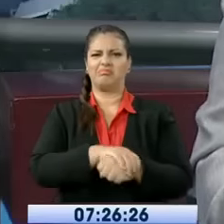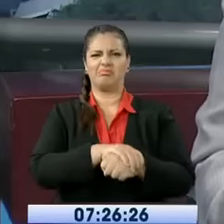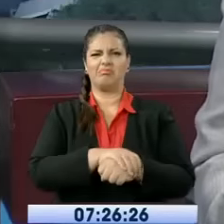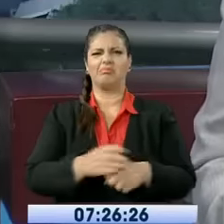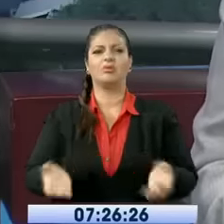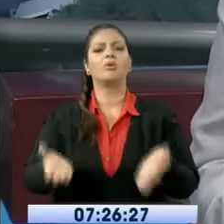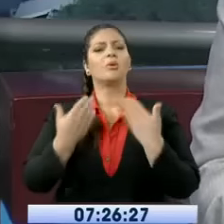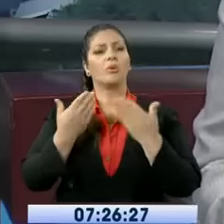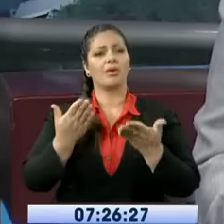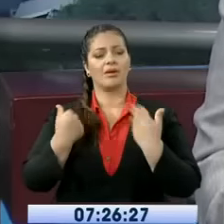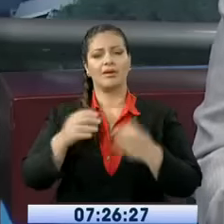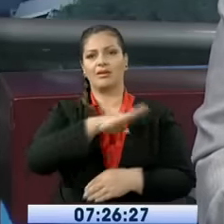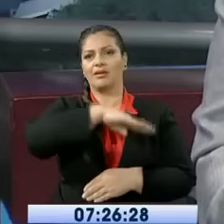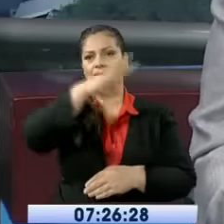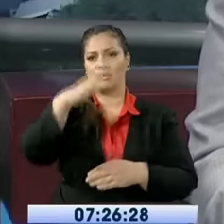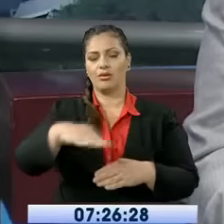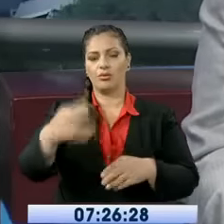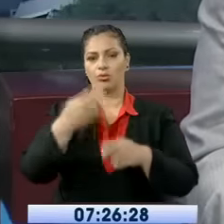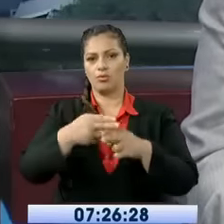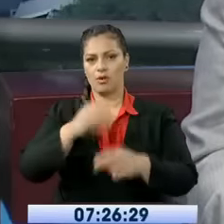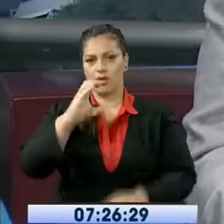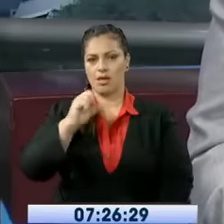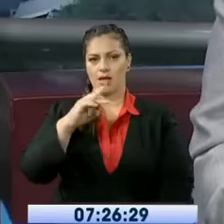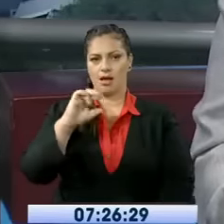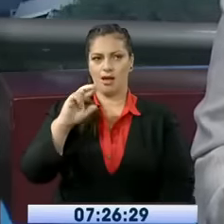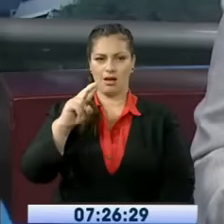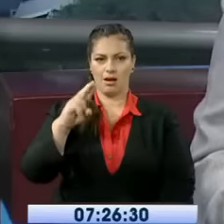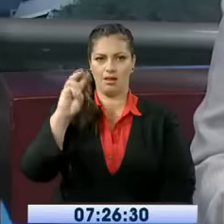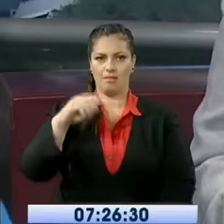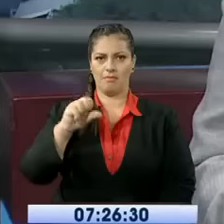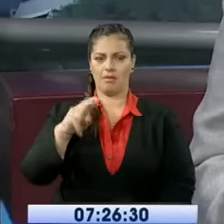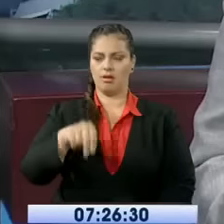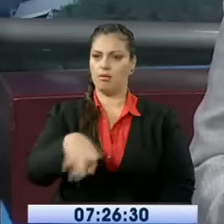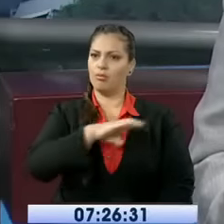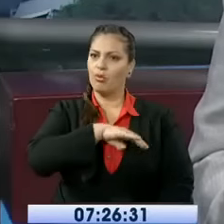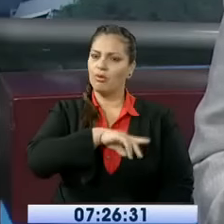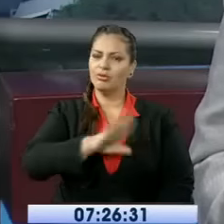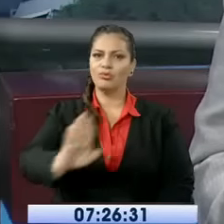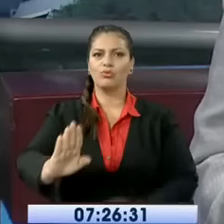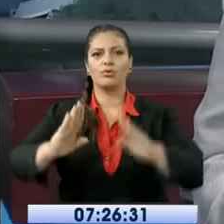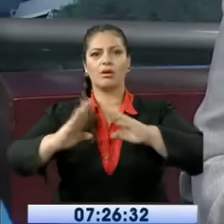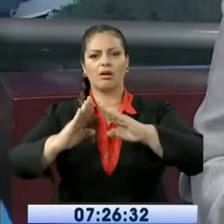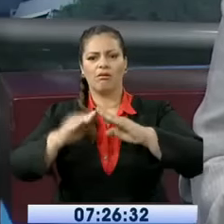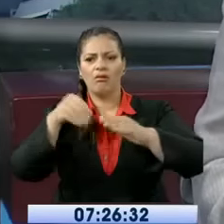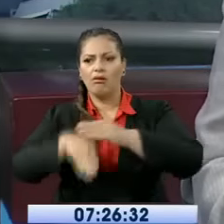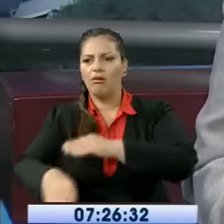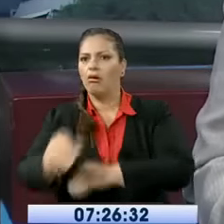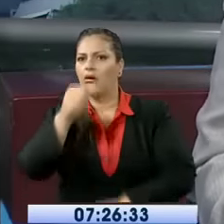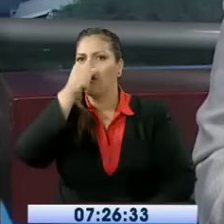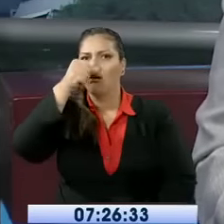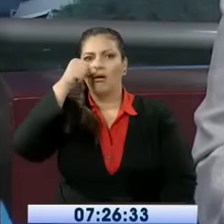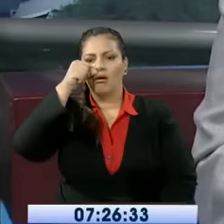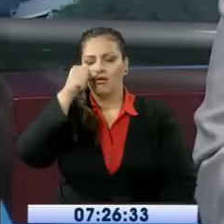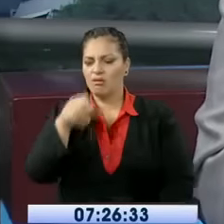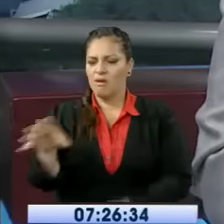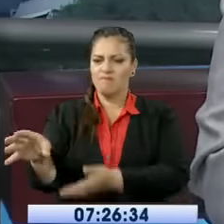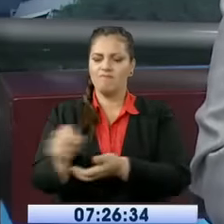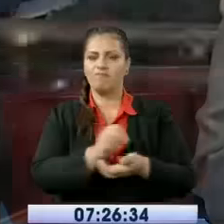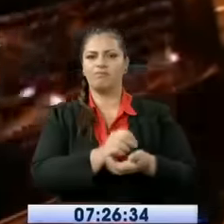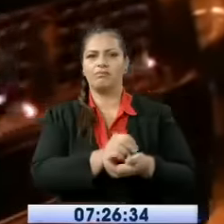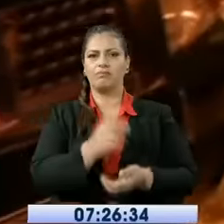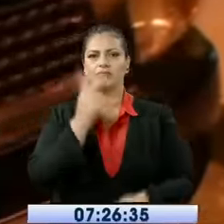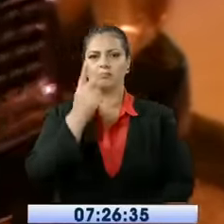en Guayaquil. En la vivienda del uniformado se encontró dosis de droga.